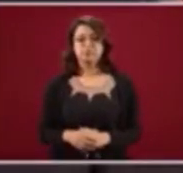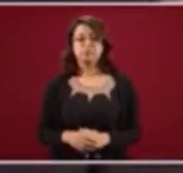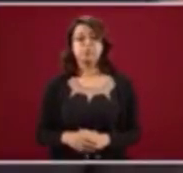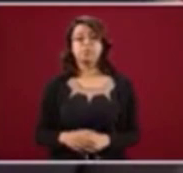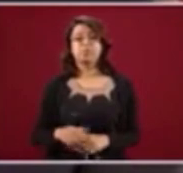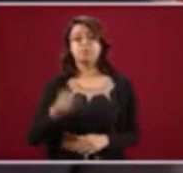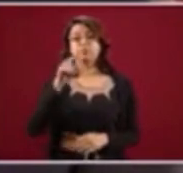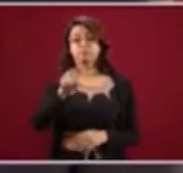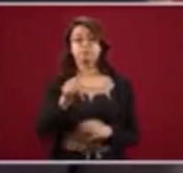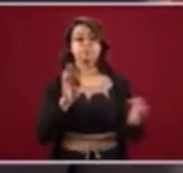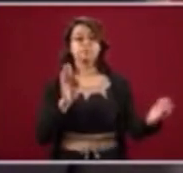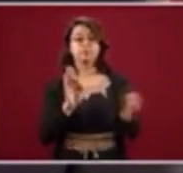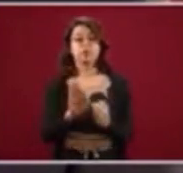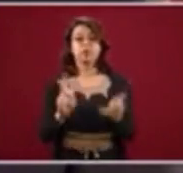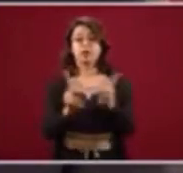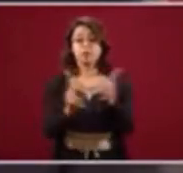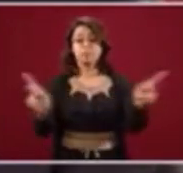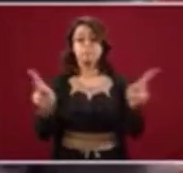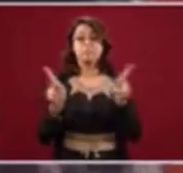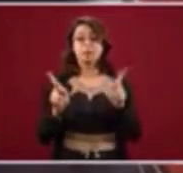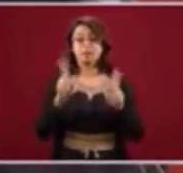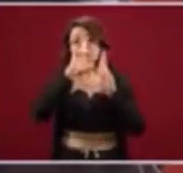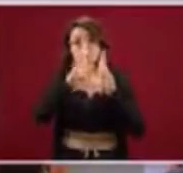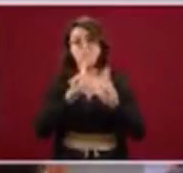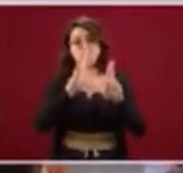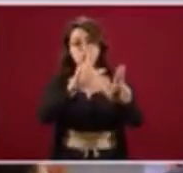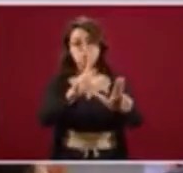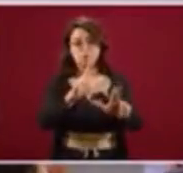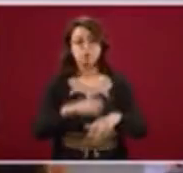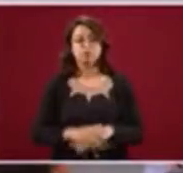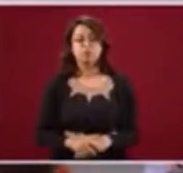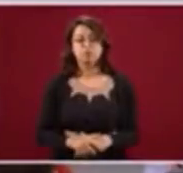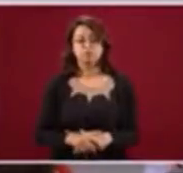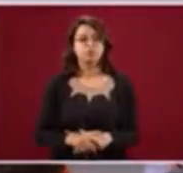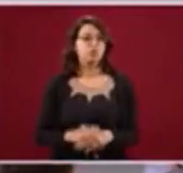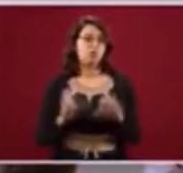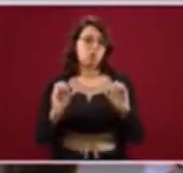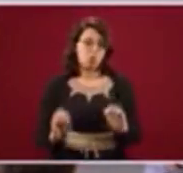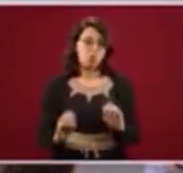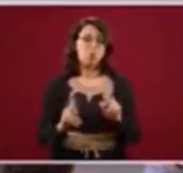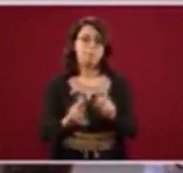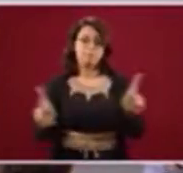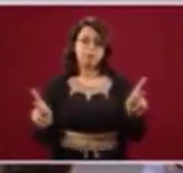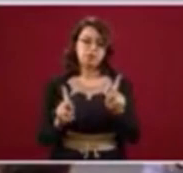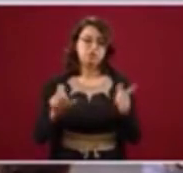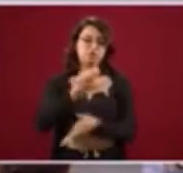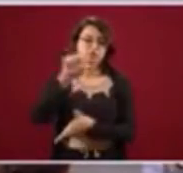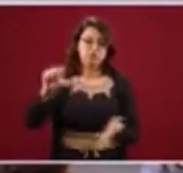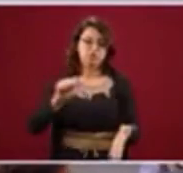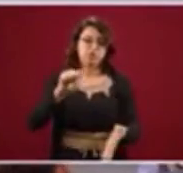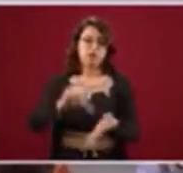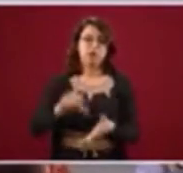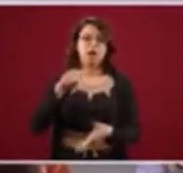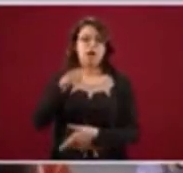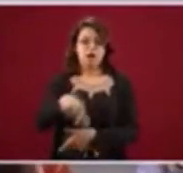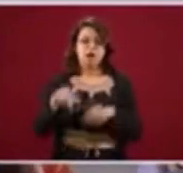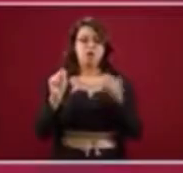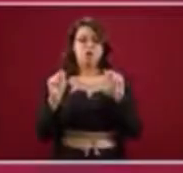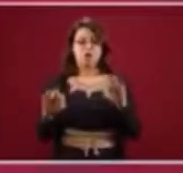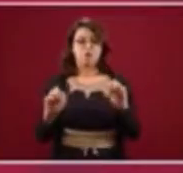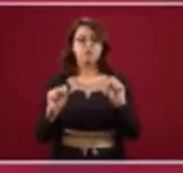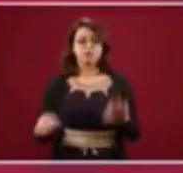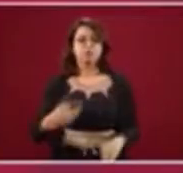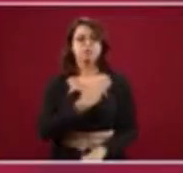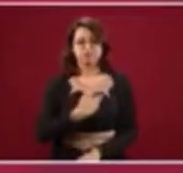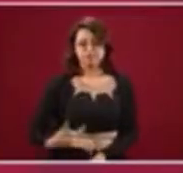de honor, es el patio central el patio de honor, y ahí están las oficinas de la